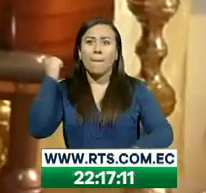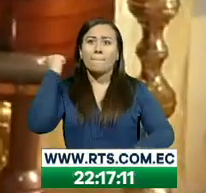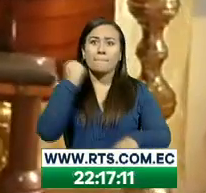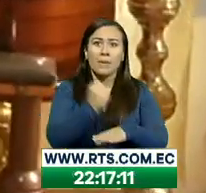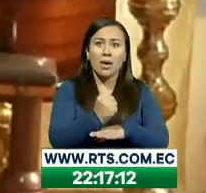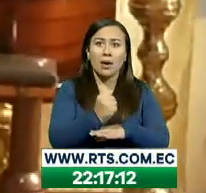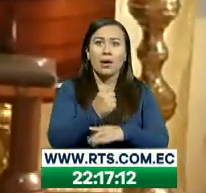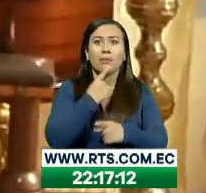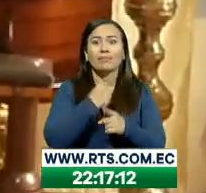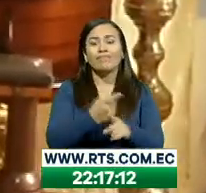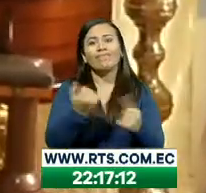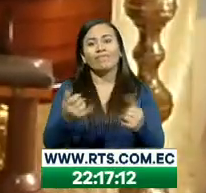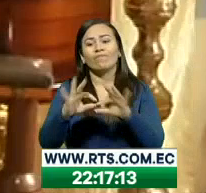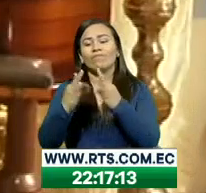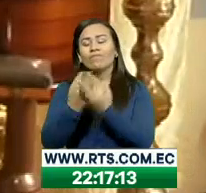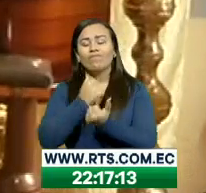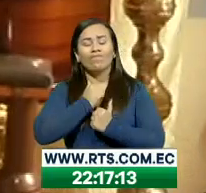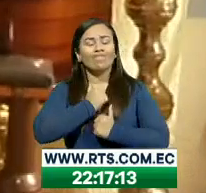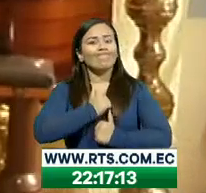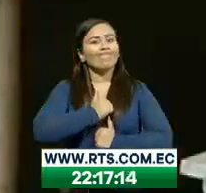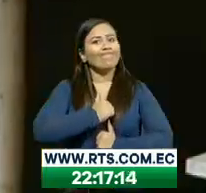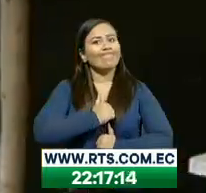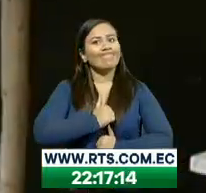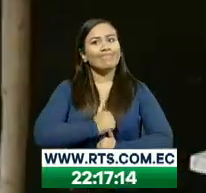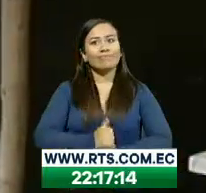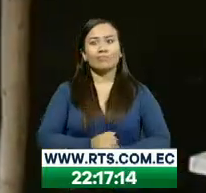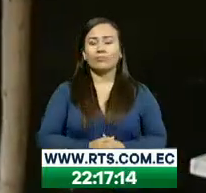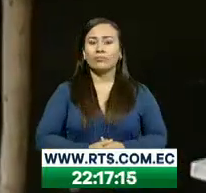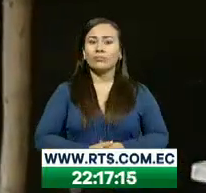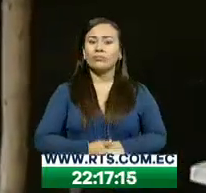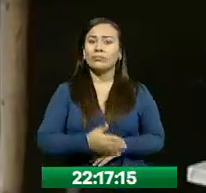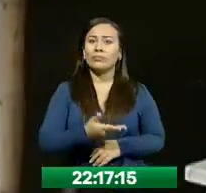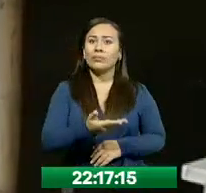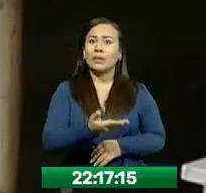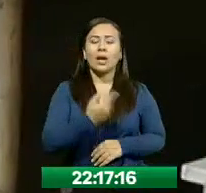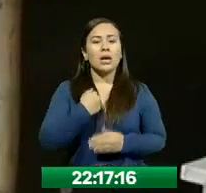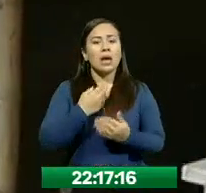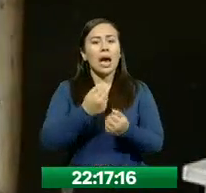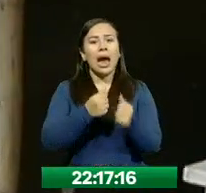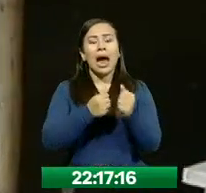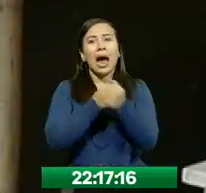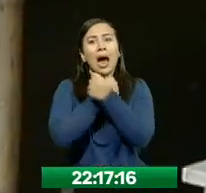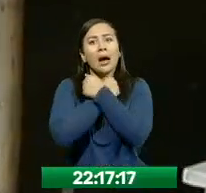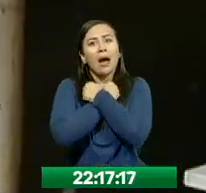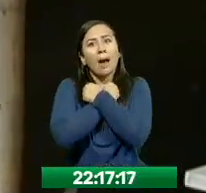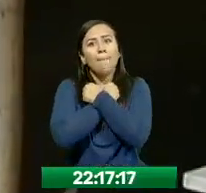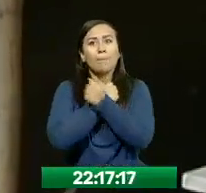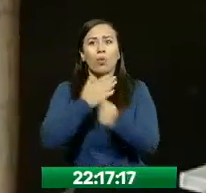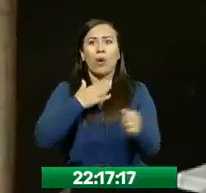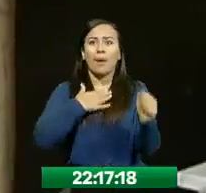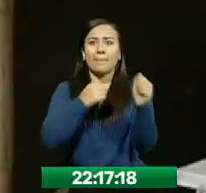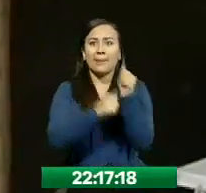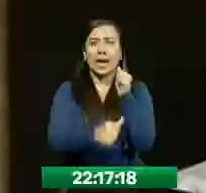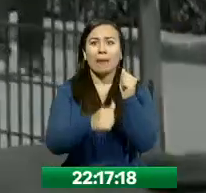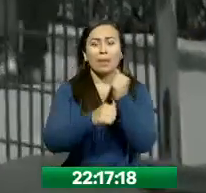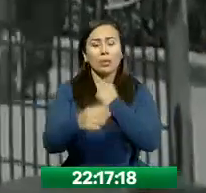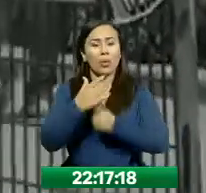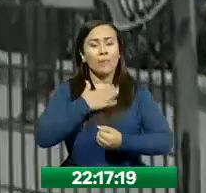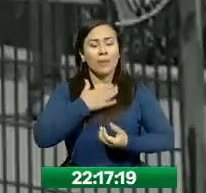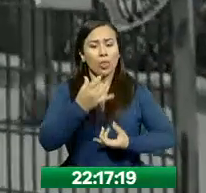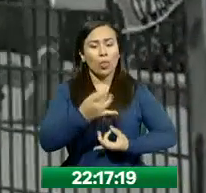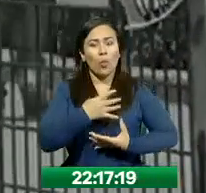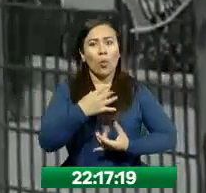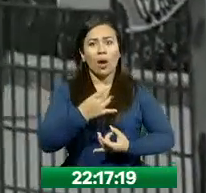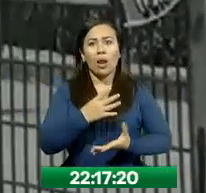hechos que terminaron en fatales consecuencias. Él es mi hermano, yo amo mucho a mi hermano y estoy dolida con el dolor.